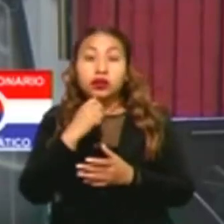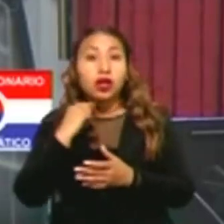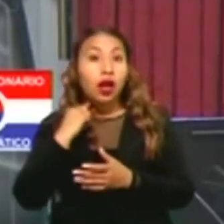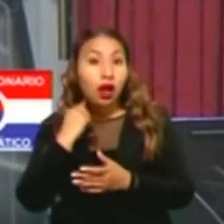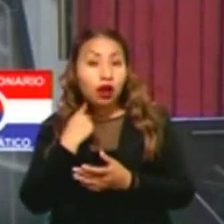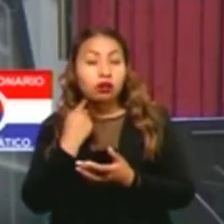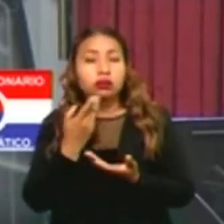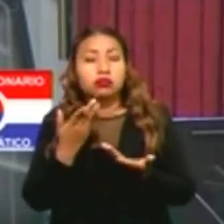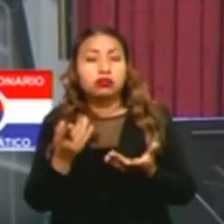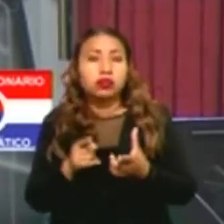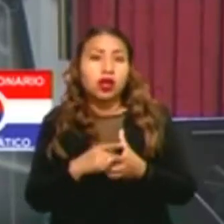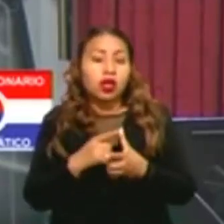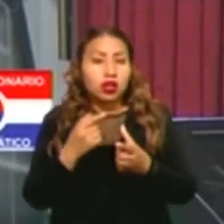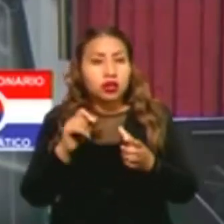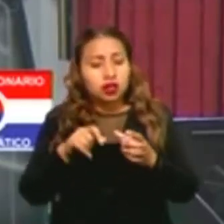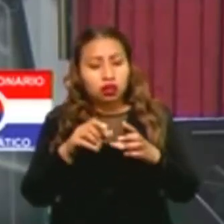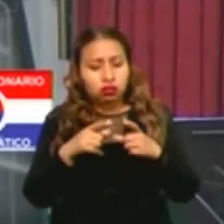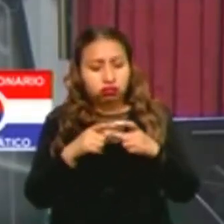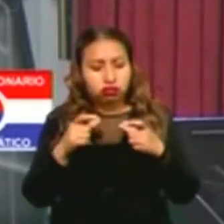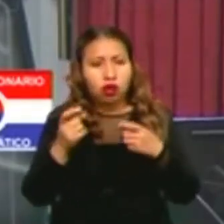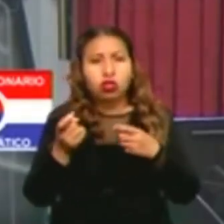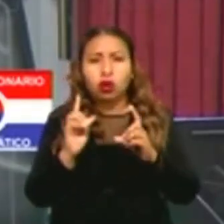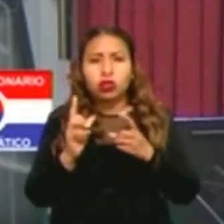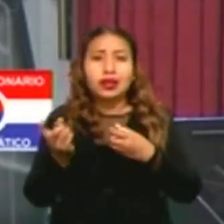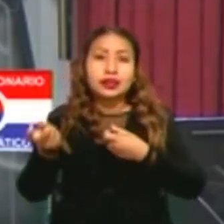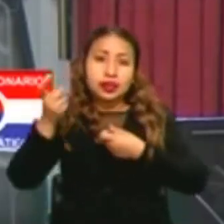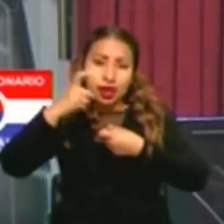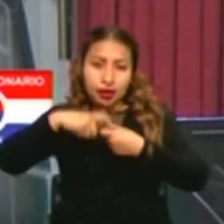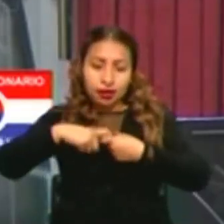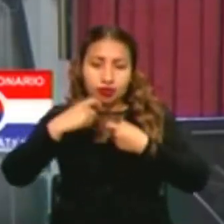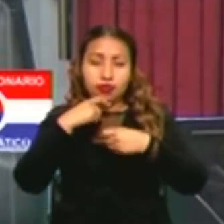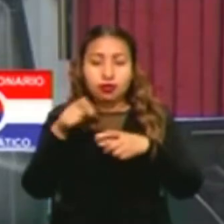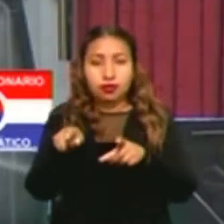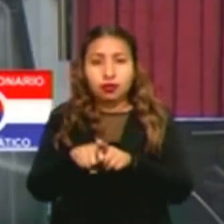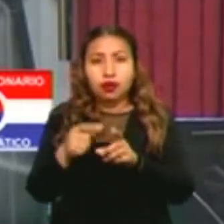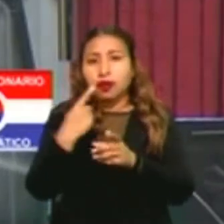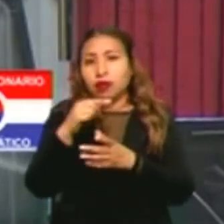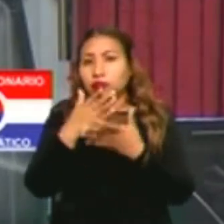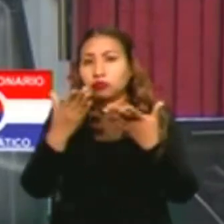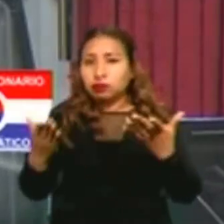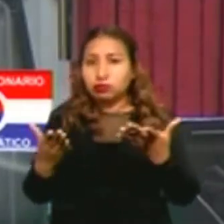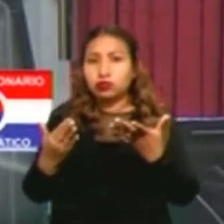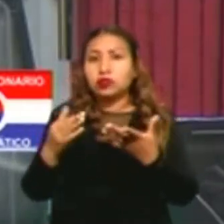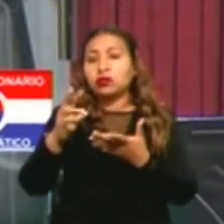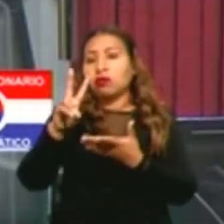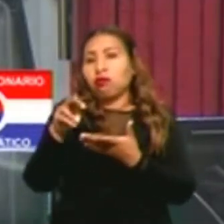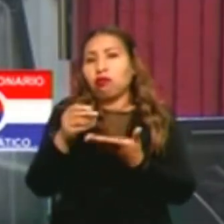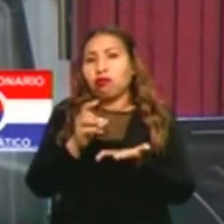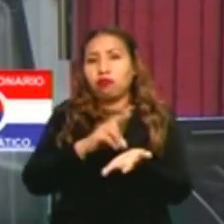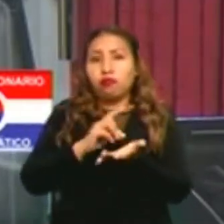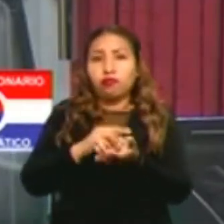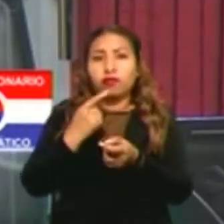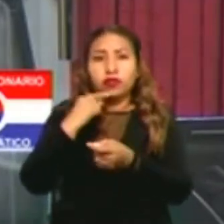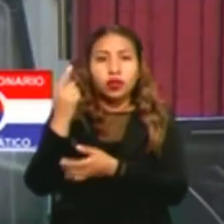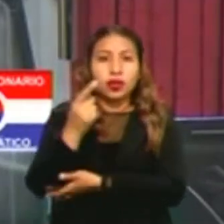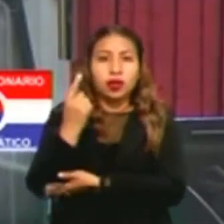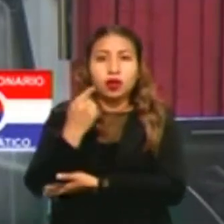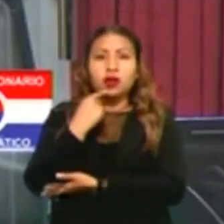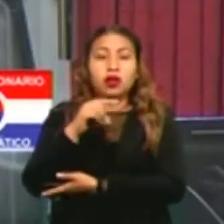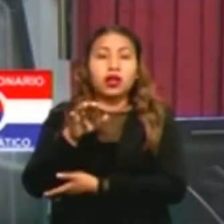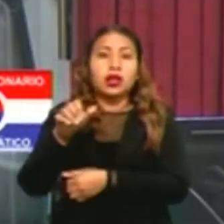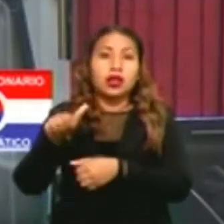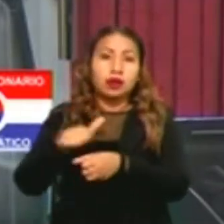que serían el sistema de salud público integrado, sino serían médicos que generalmente están en